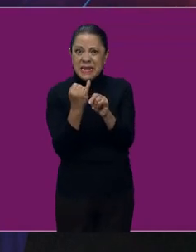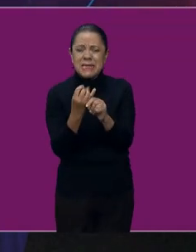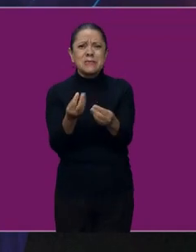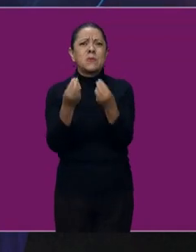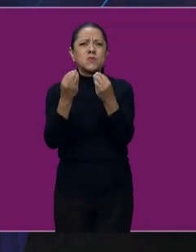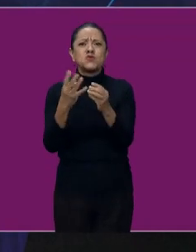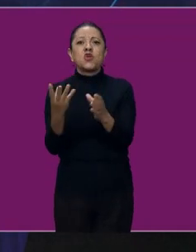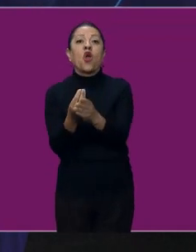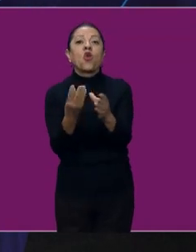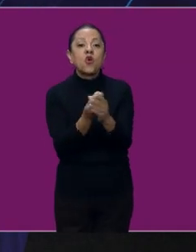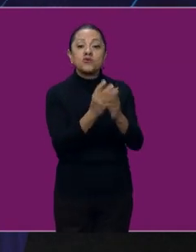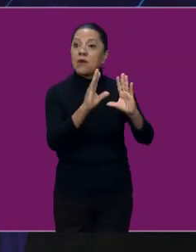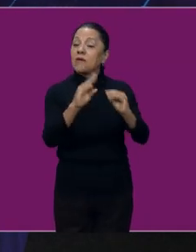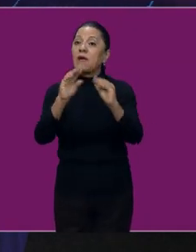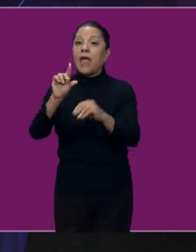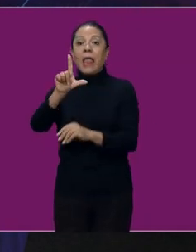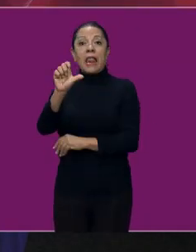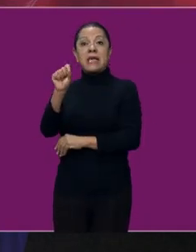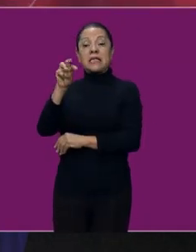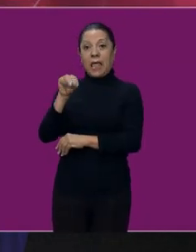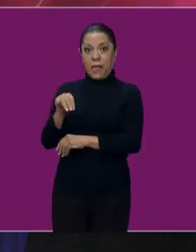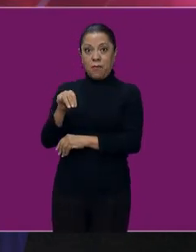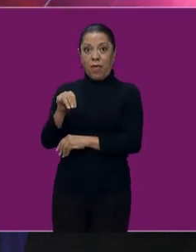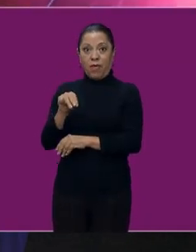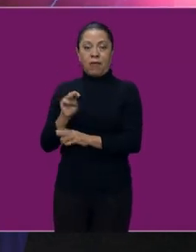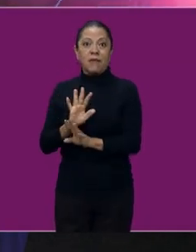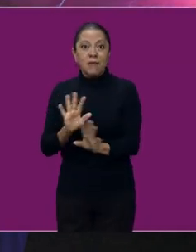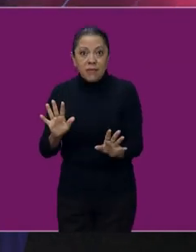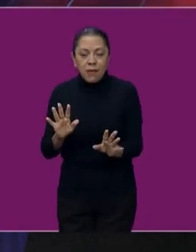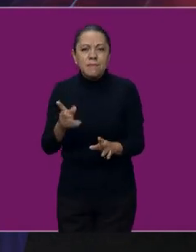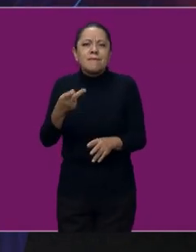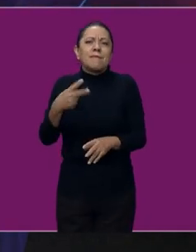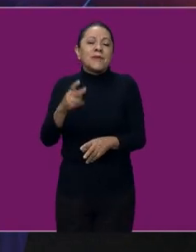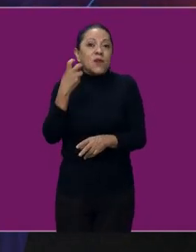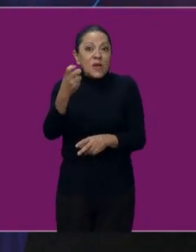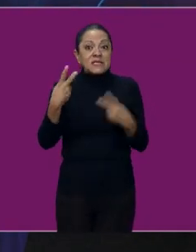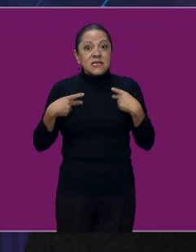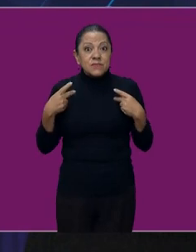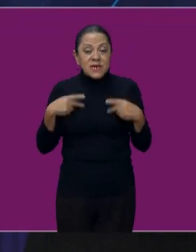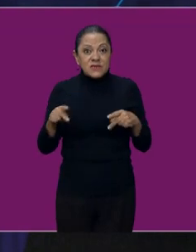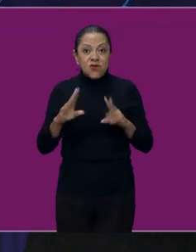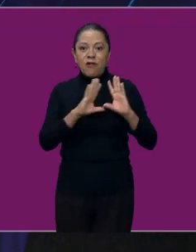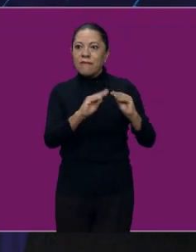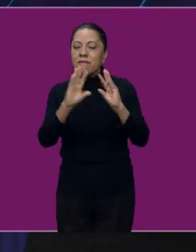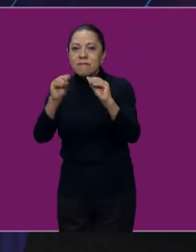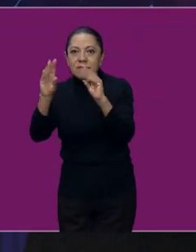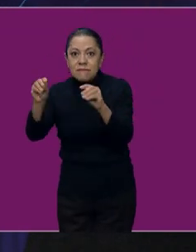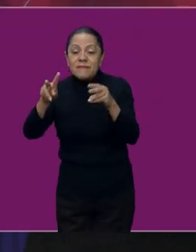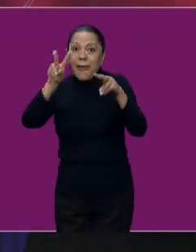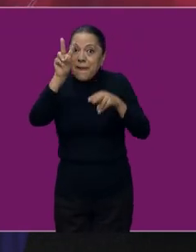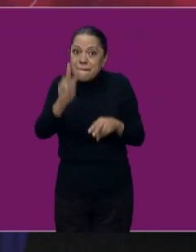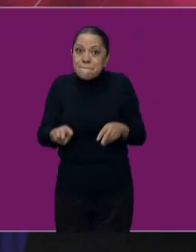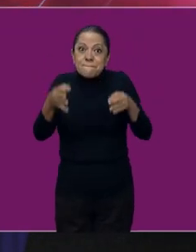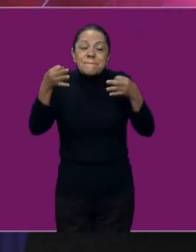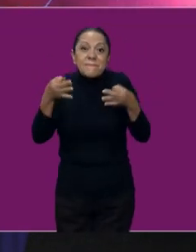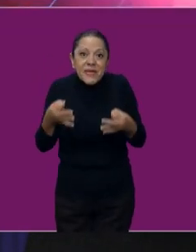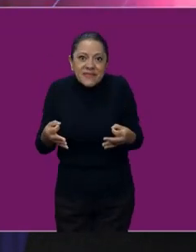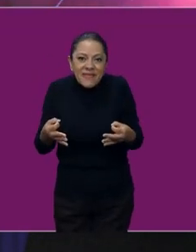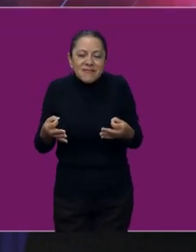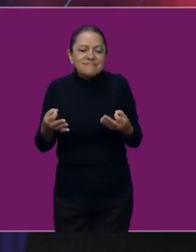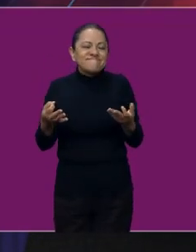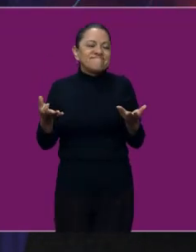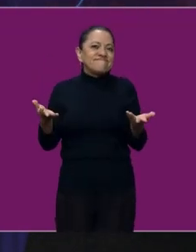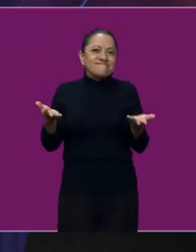lengua de señas mexicana sin embargo las personas que los están dando no están realmente preparadas porque no conocen bien